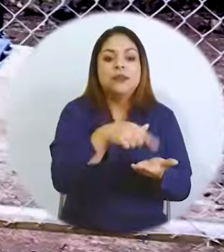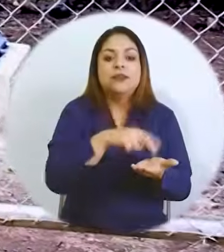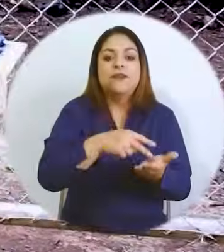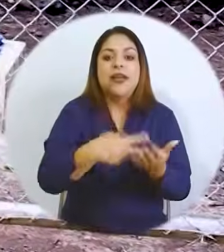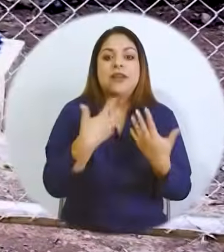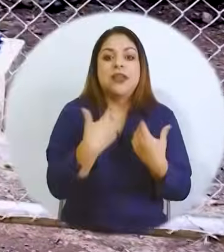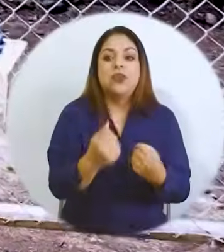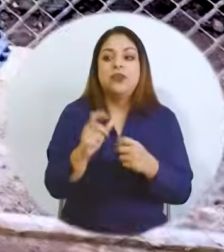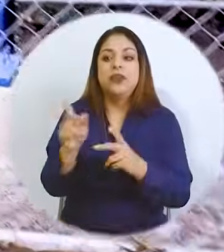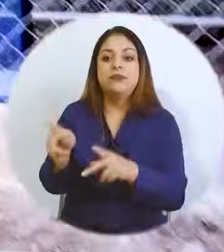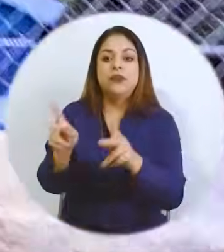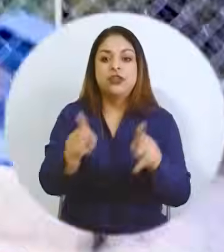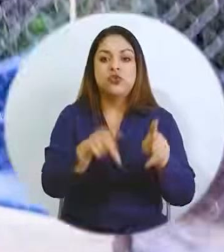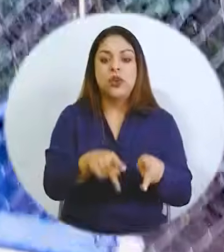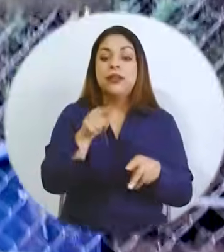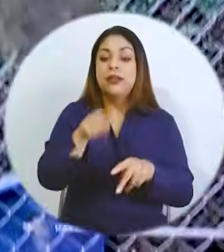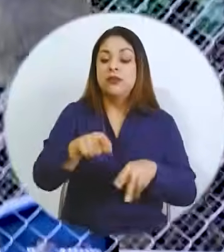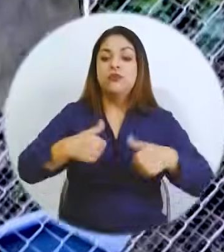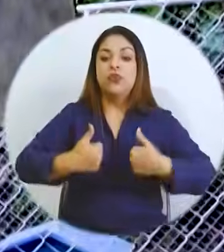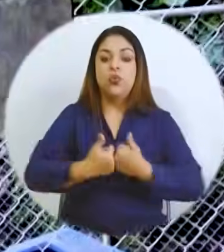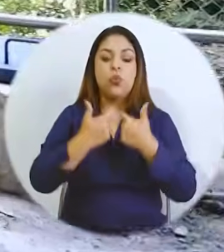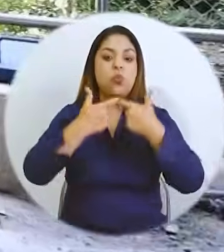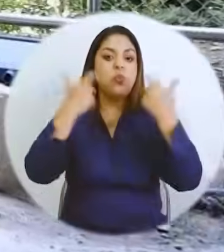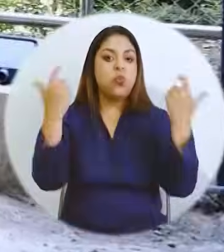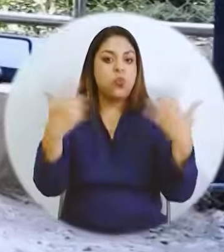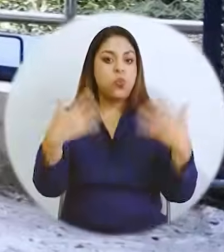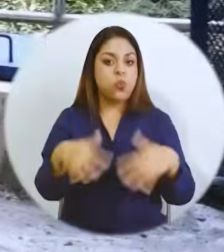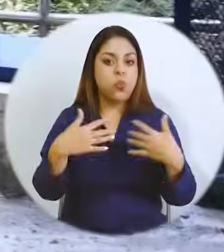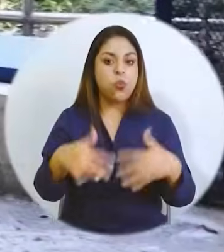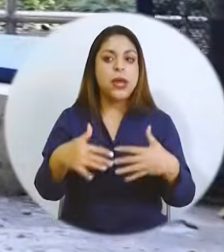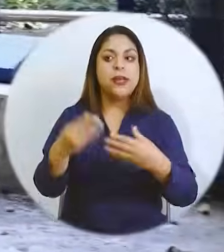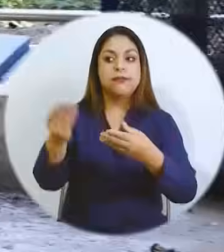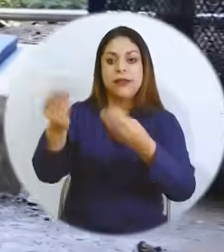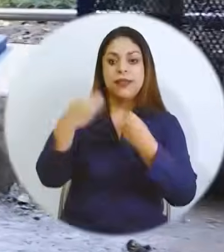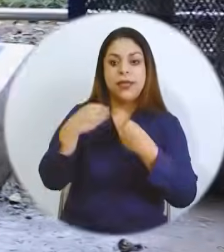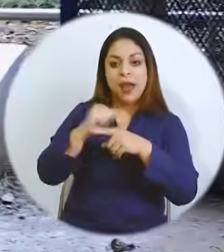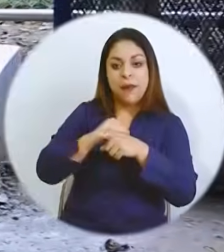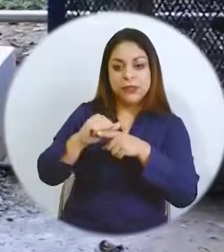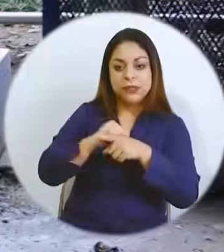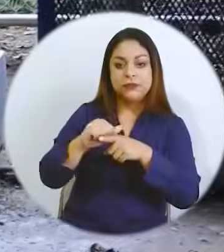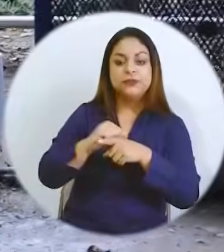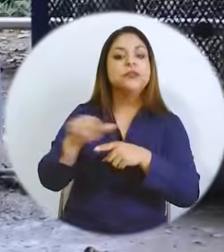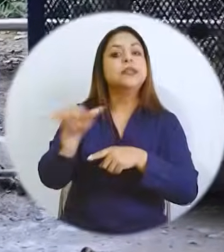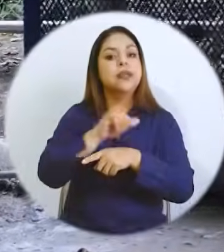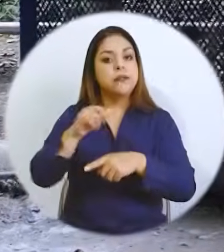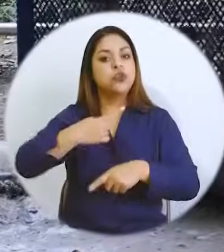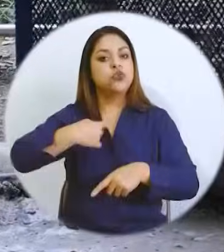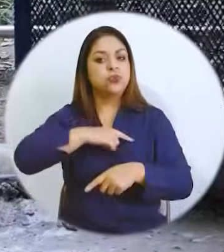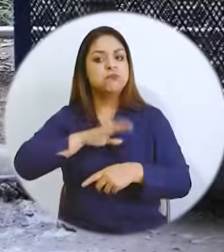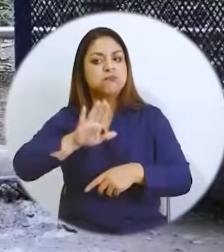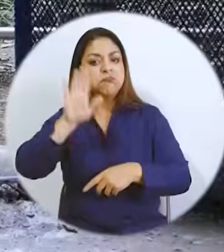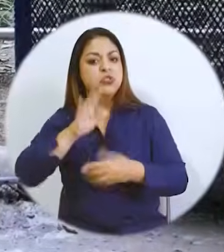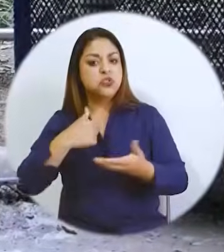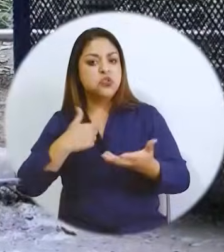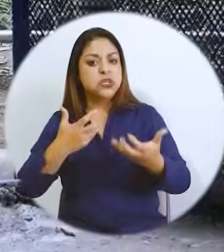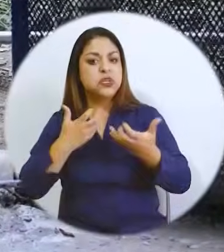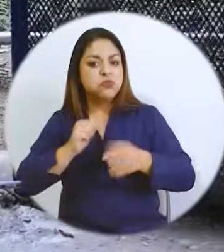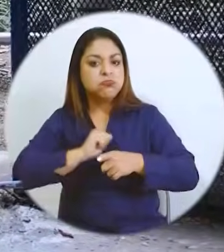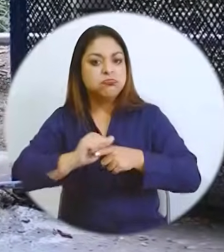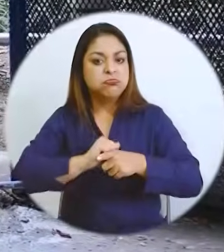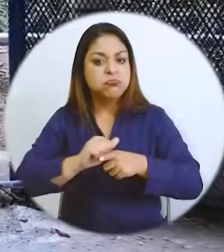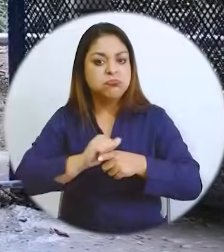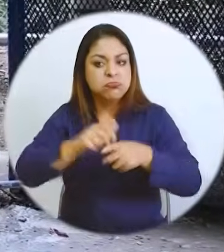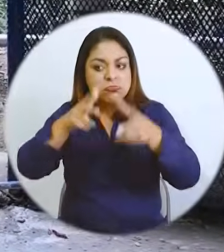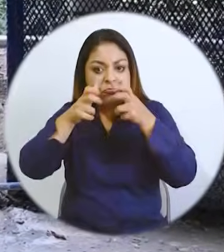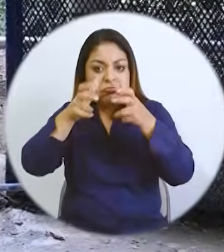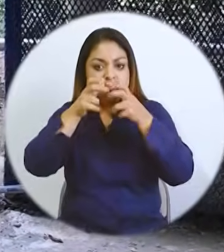personas. Entonces, es un reto muy grande que nos capaciten, ¿verdad? Y que estemos dispuestas a capacitarnos.